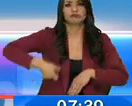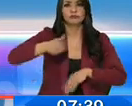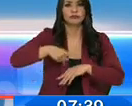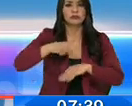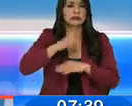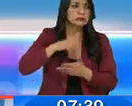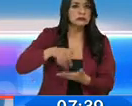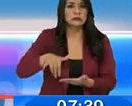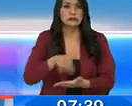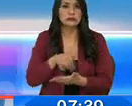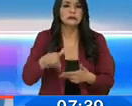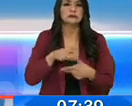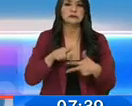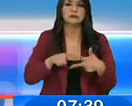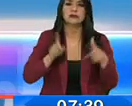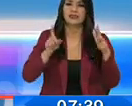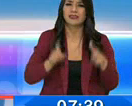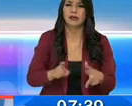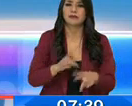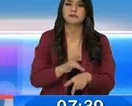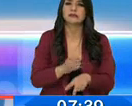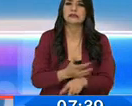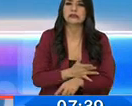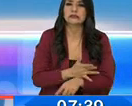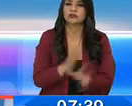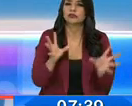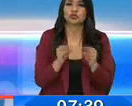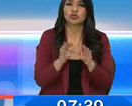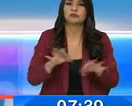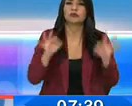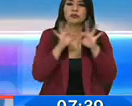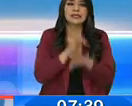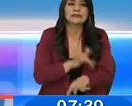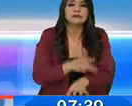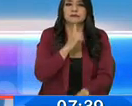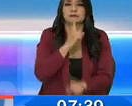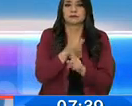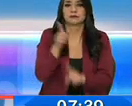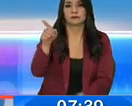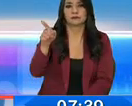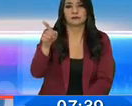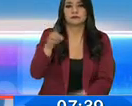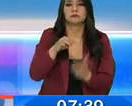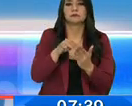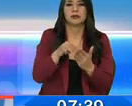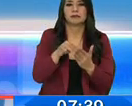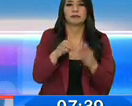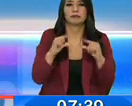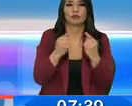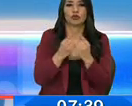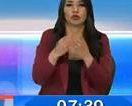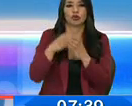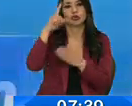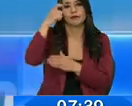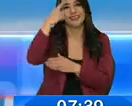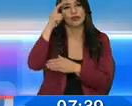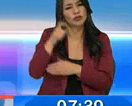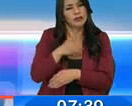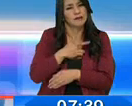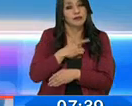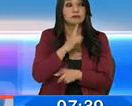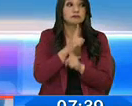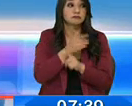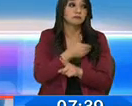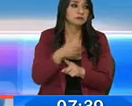yo creo que debe haber una sensibilidad importante de parte de los miembros del Ejecutivo. Yo creo que el